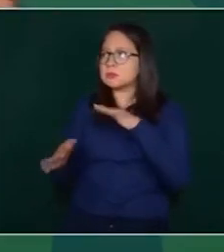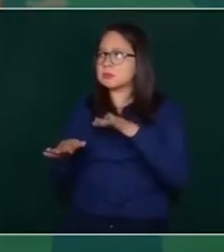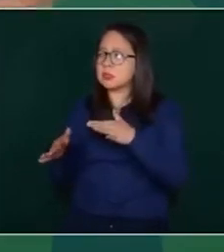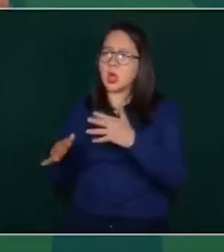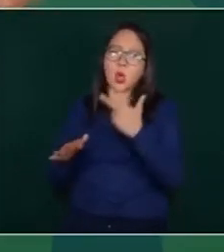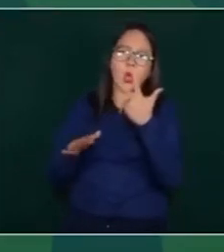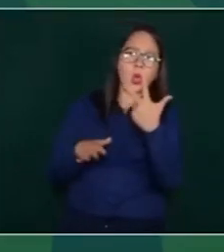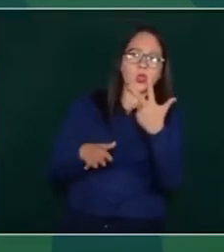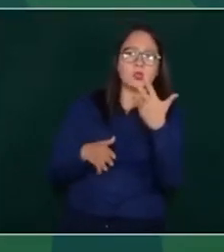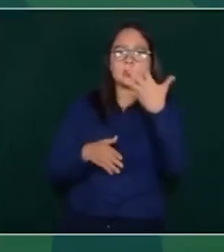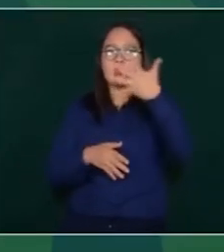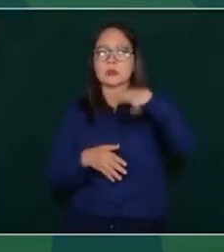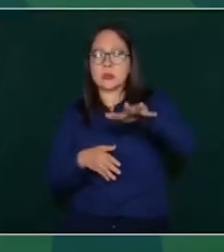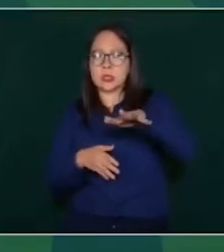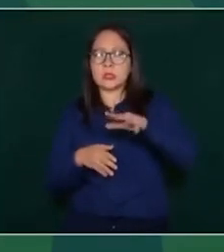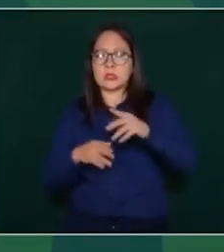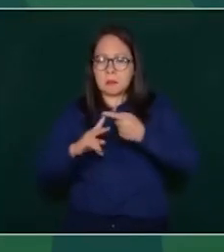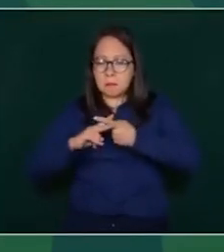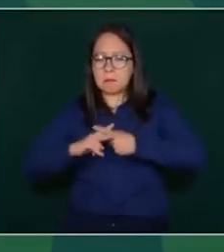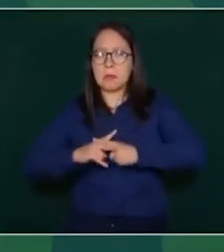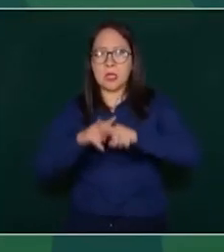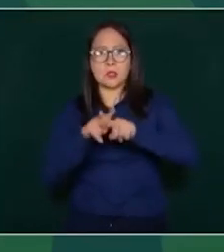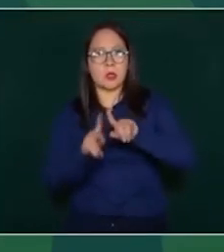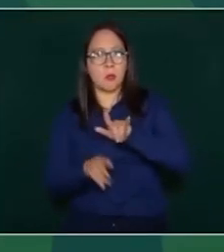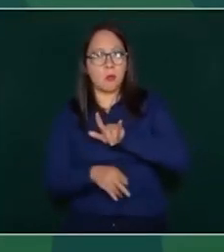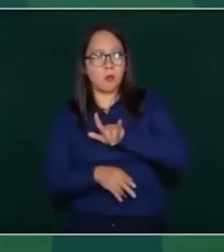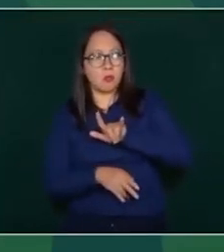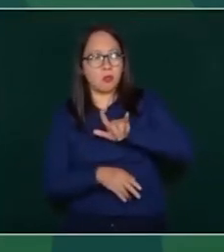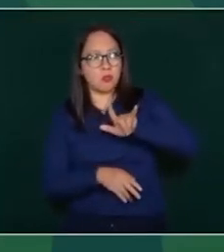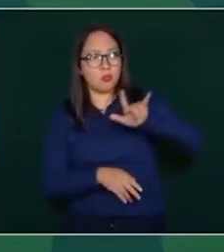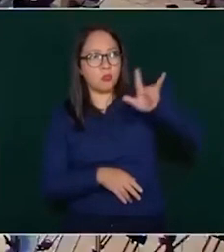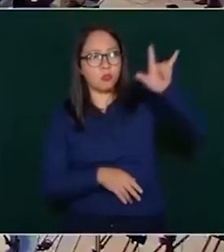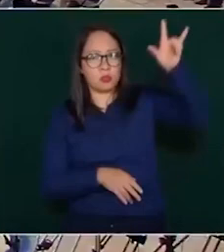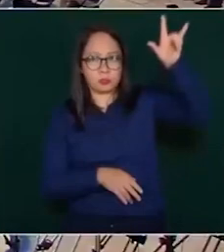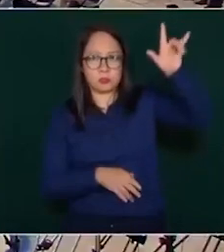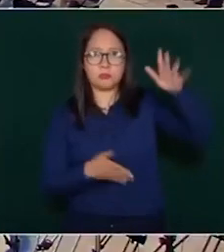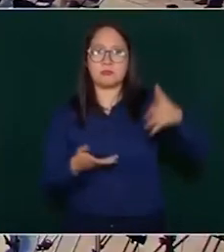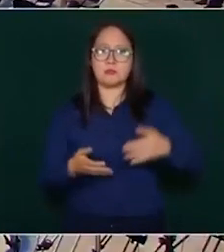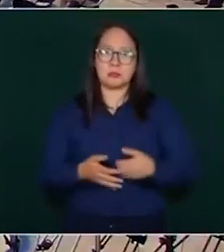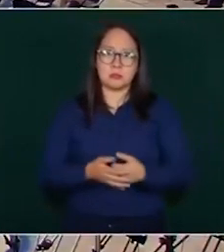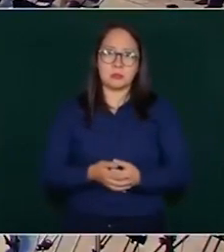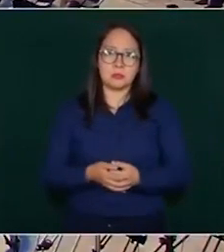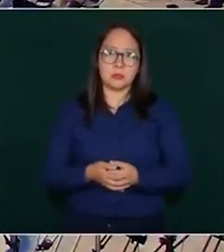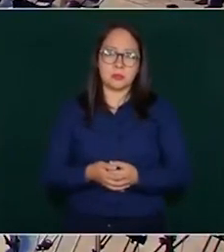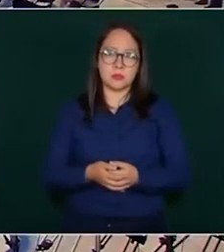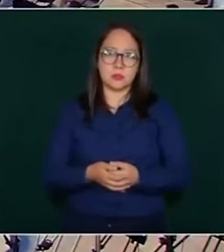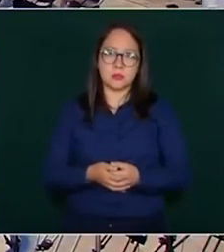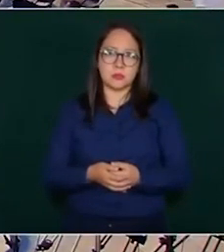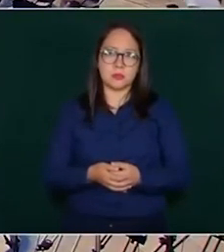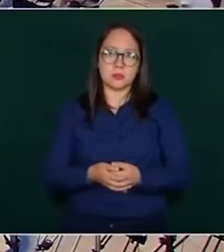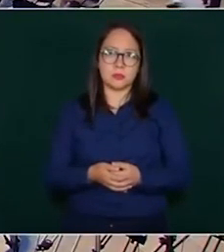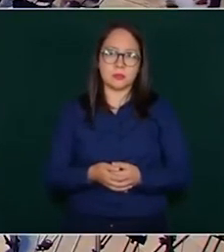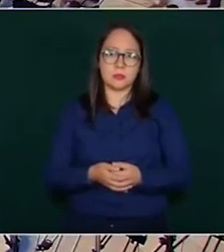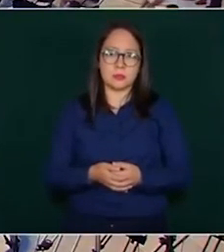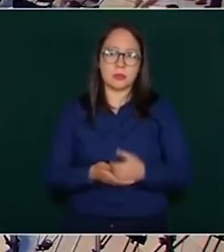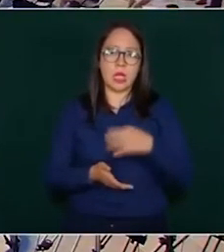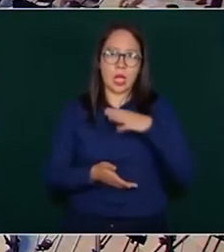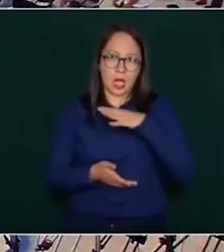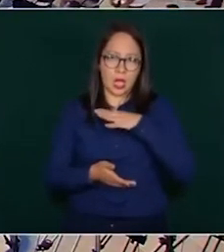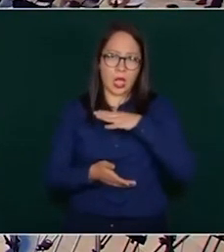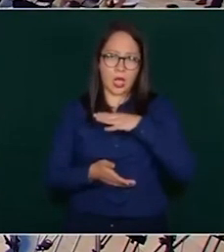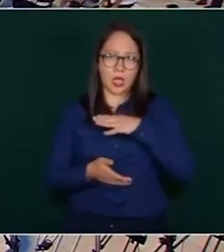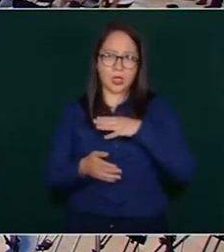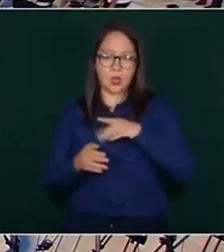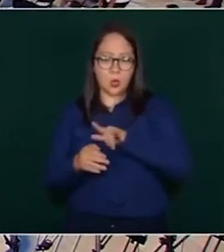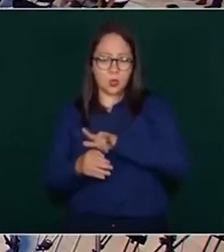que iniciaron. Y claro que el vuelo que sale a Villahermosa,